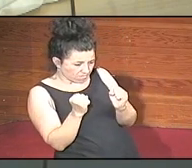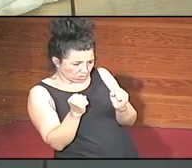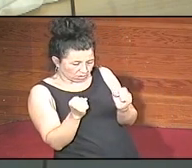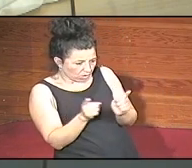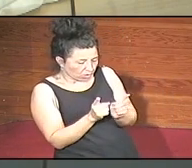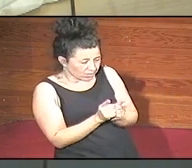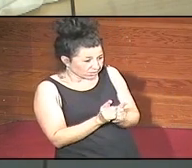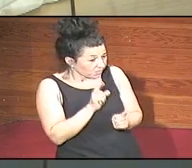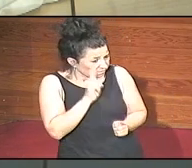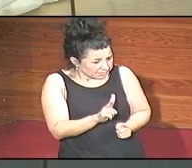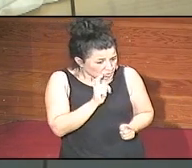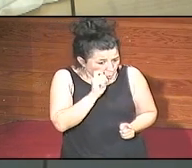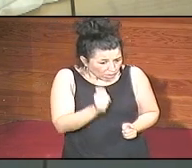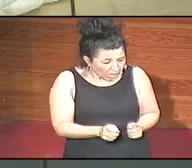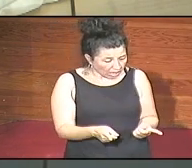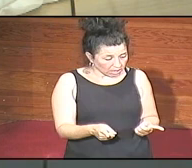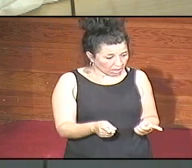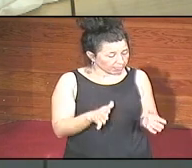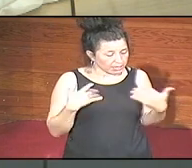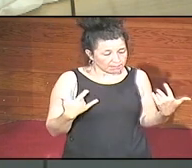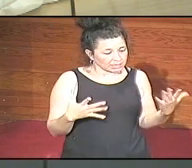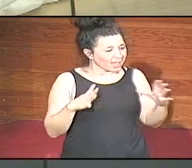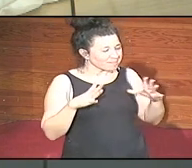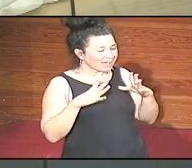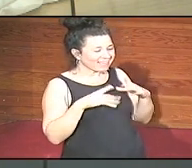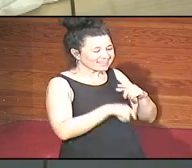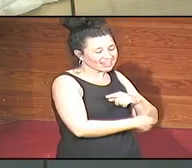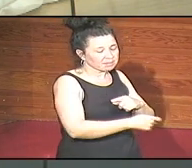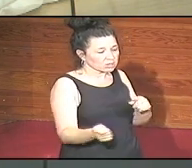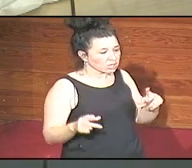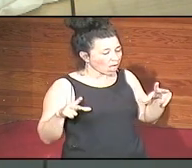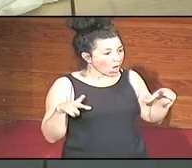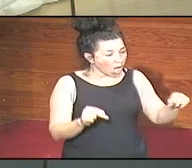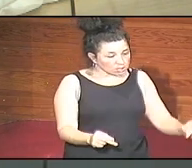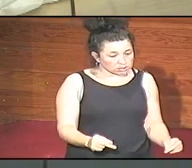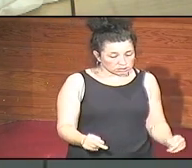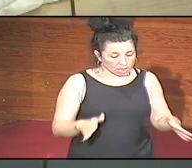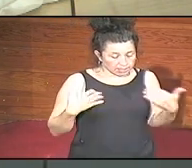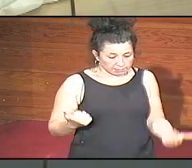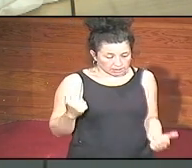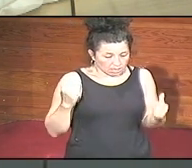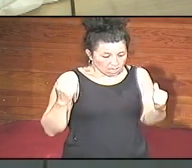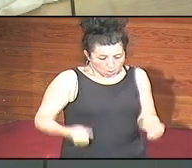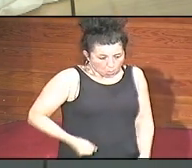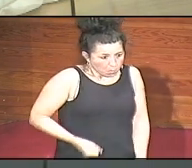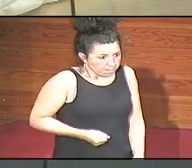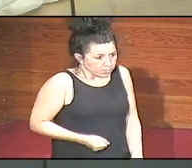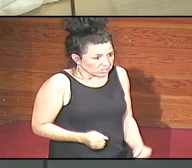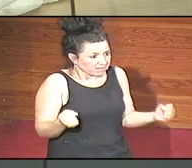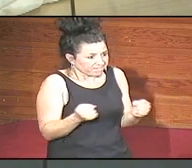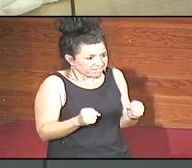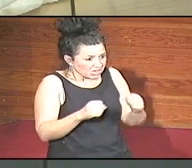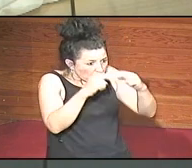ucrania que de repente gente que estaba de vacaciones en vitoria y ya de repente está con una bolsa pasando frío en un puente es